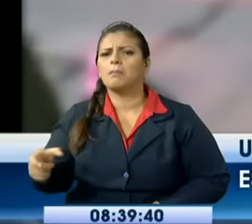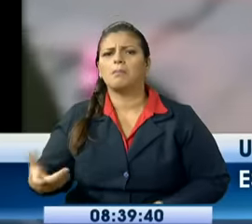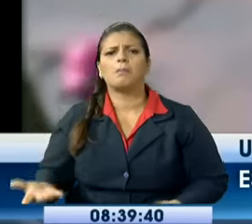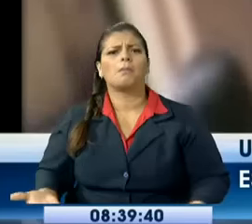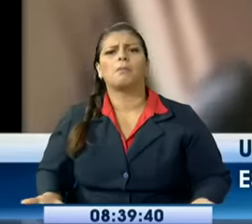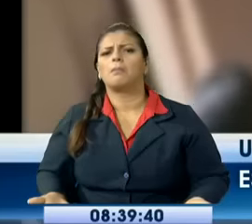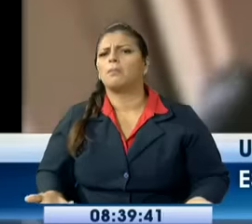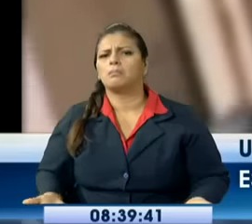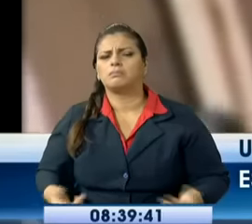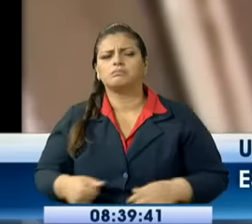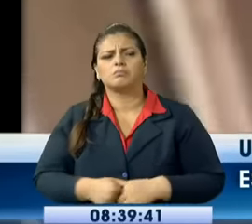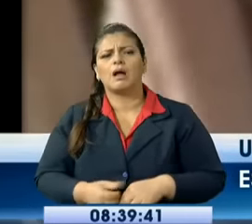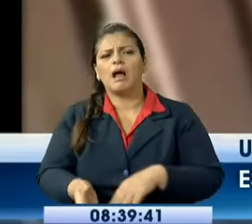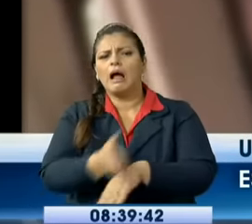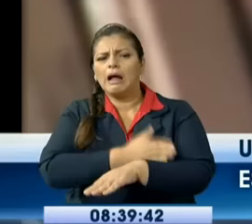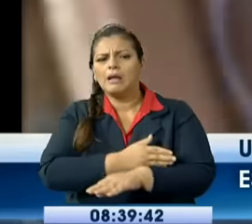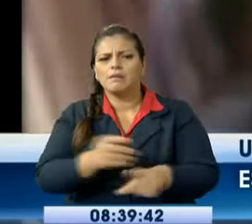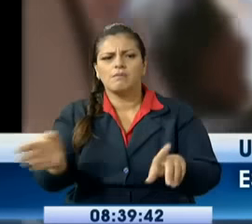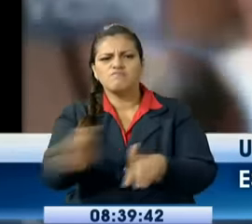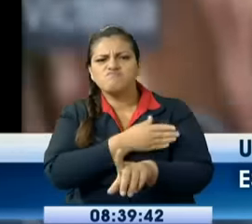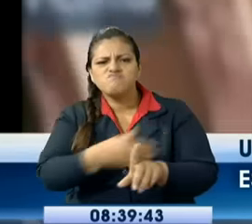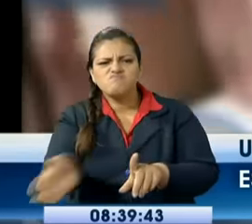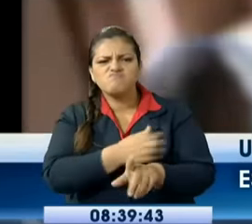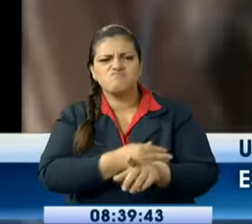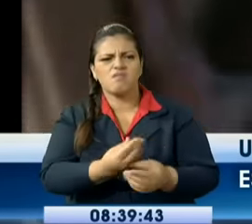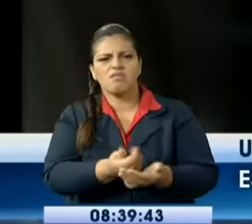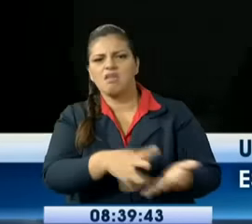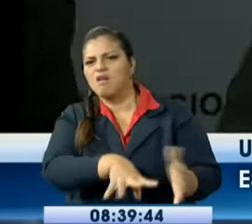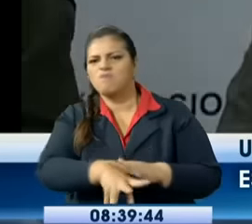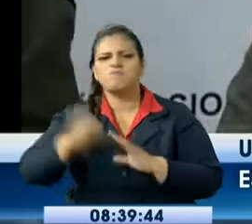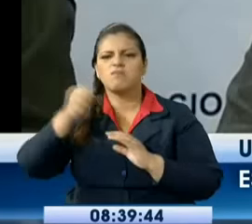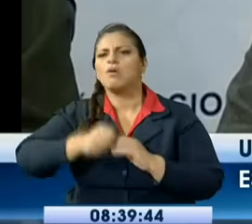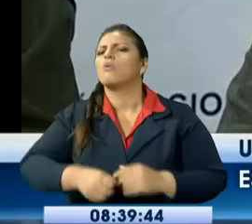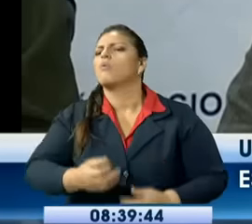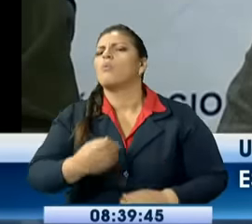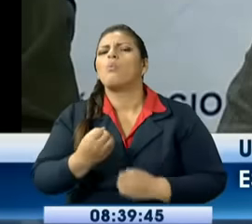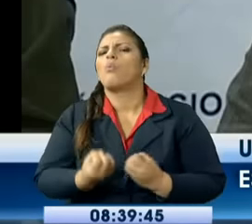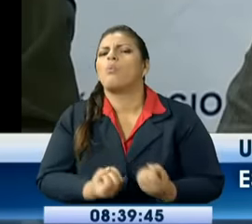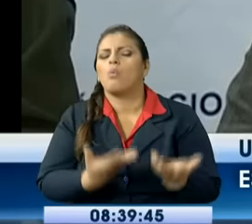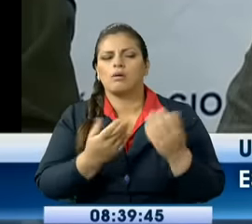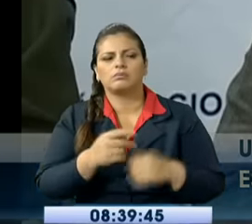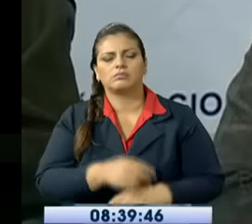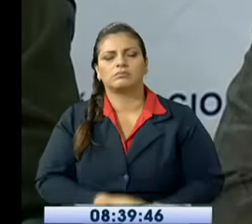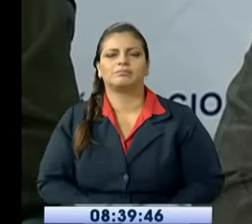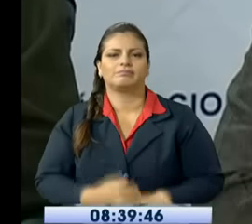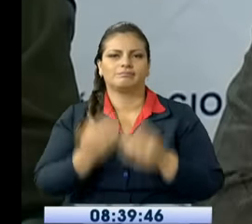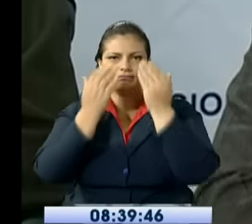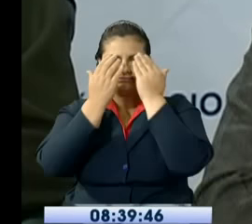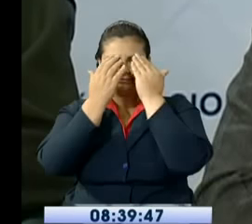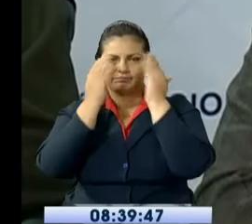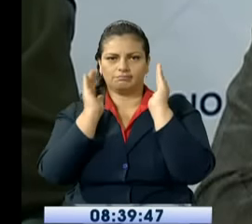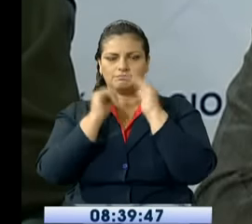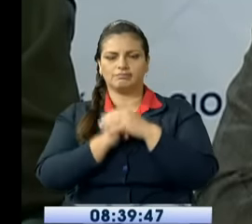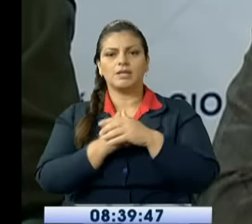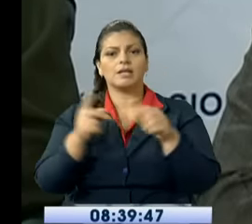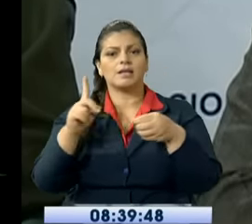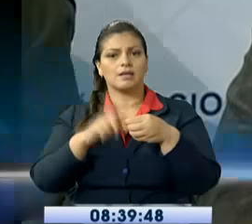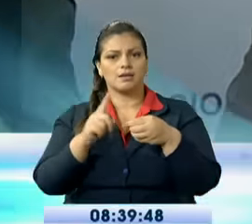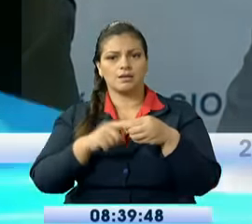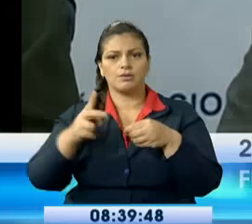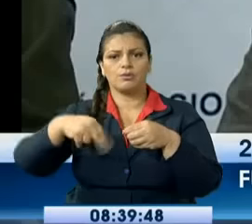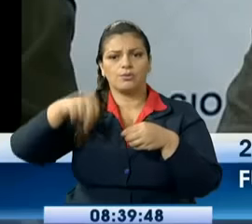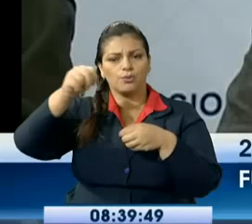estafadas, ya que la investigación empezó por 3 denuncias registradas. Operaban sobre todo en la parte del norte, en Iquito, Condado, La